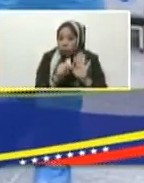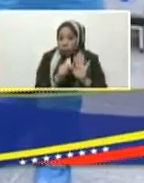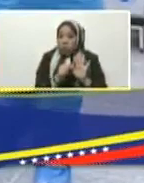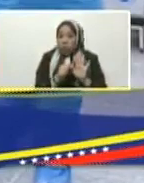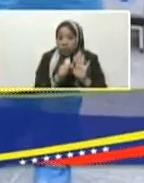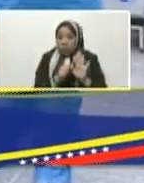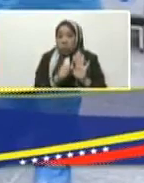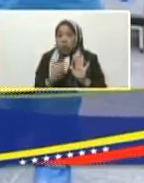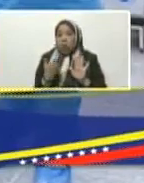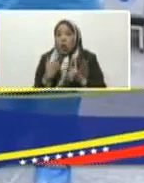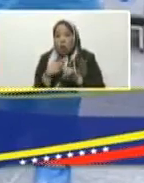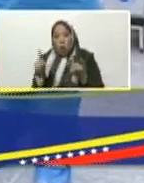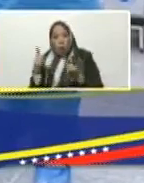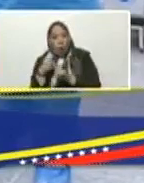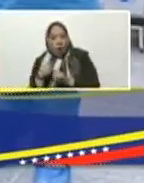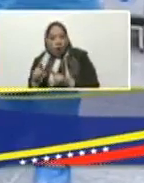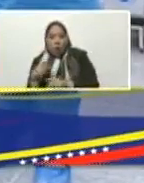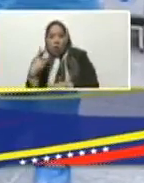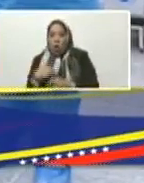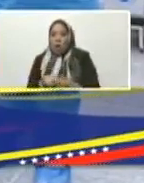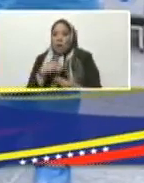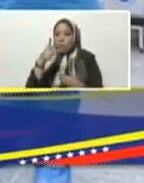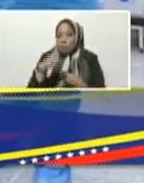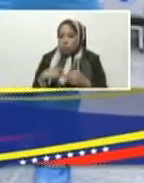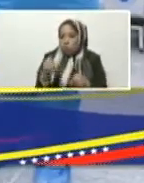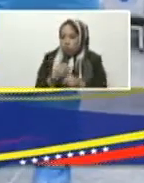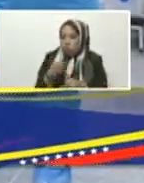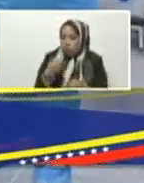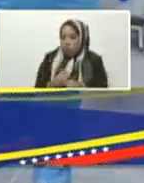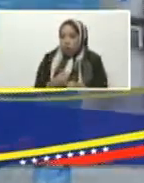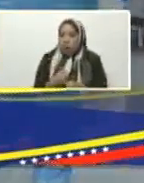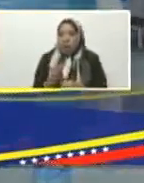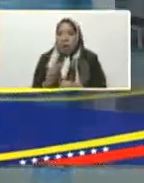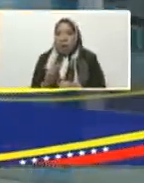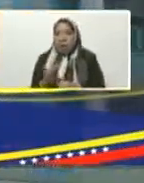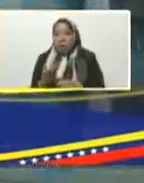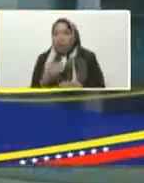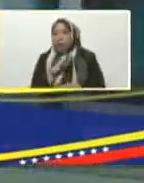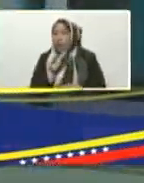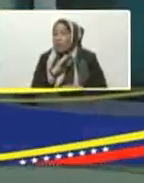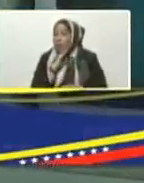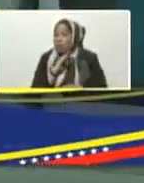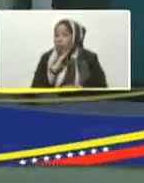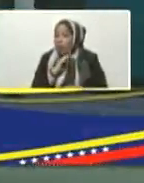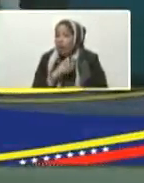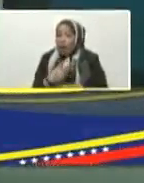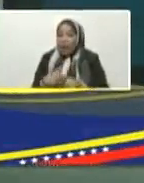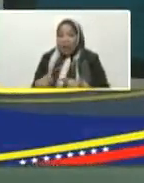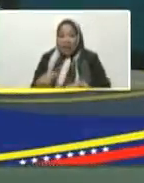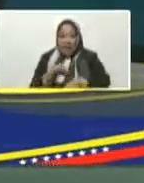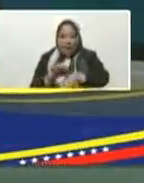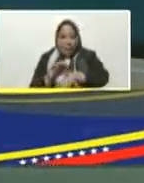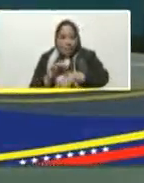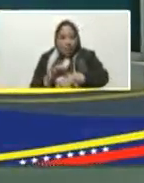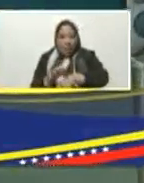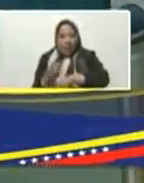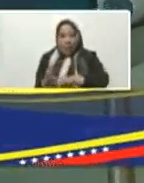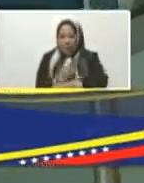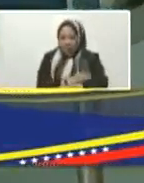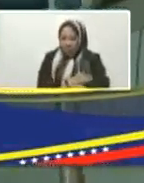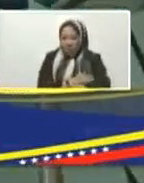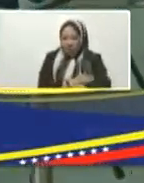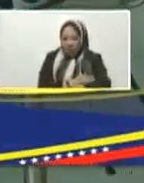es células madres, con el trabajo de escoliosis en el estado de Yaracuy. Es importante destacar